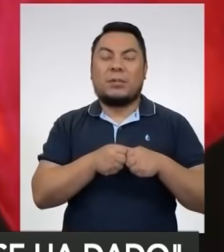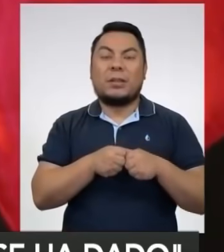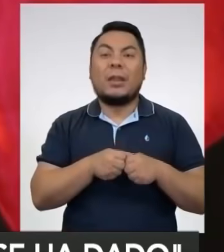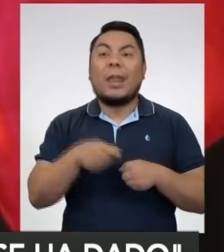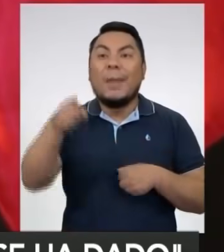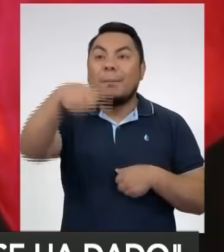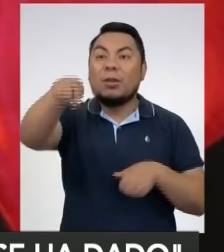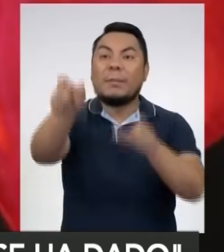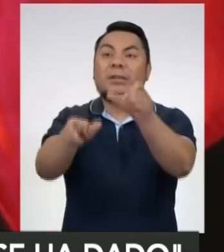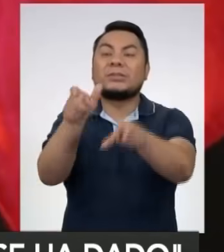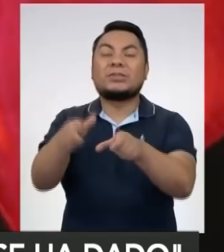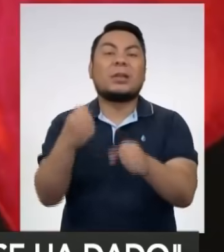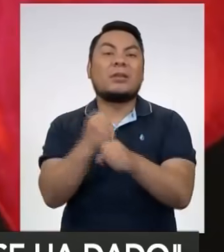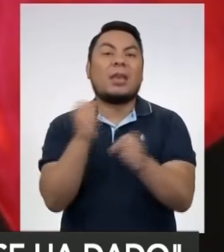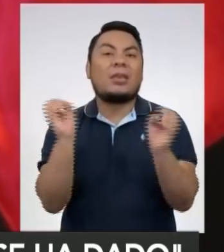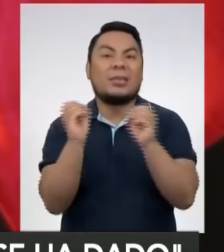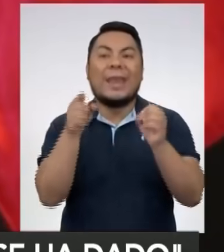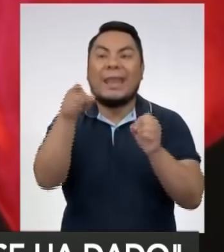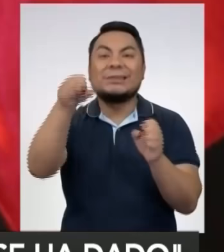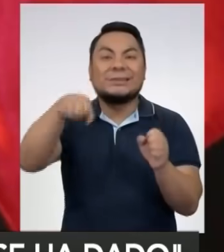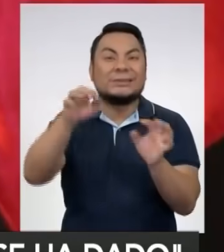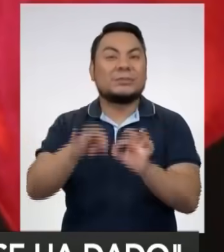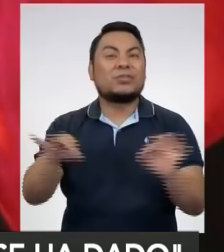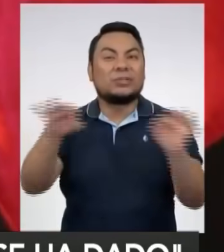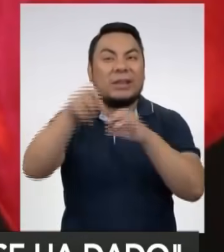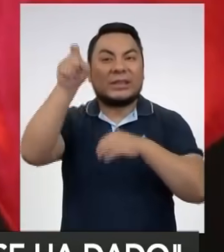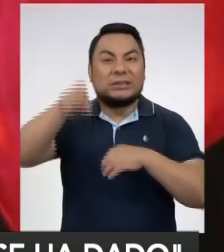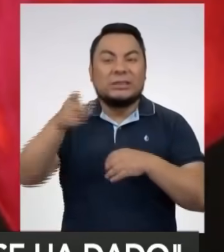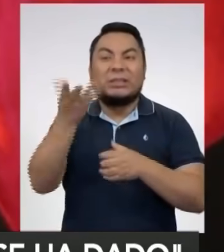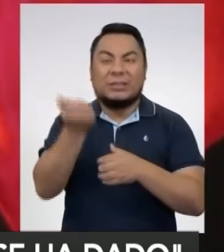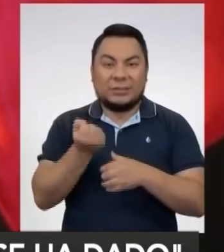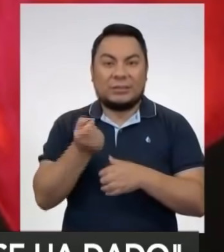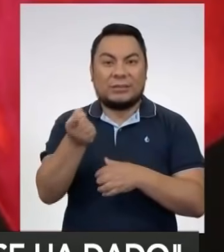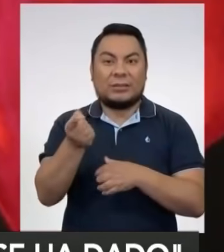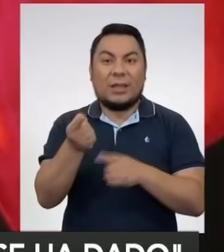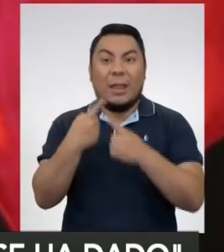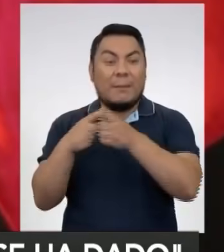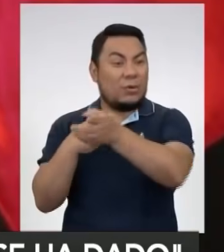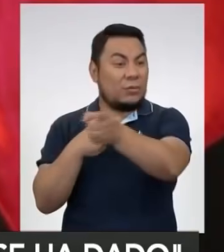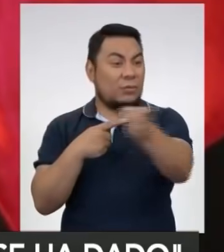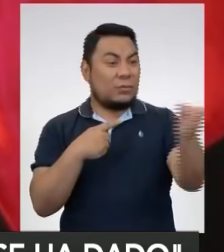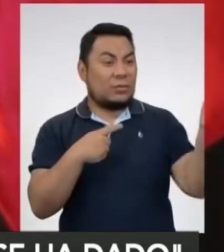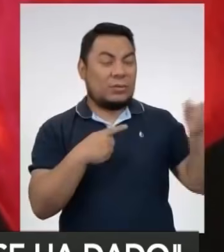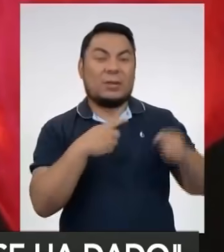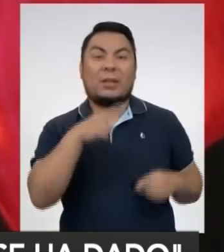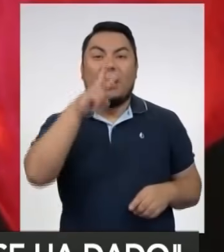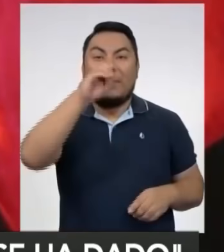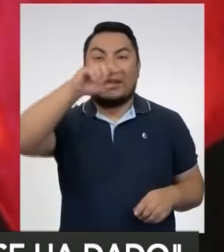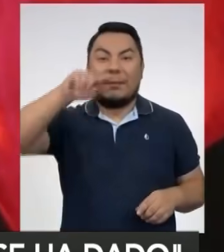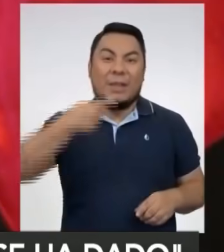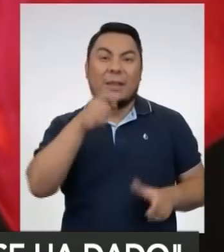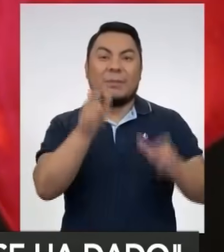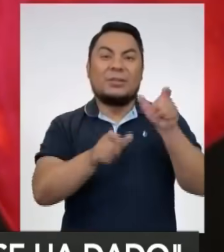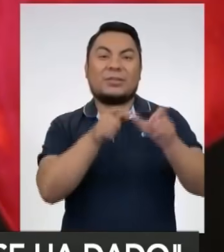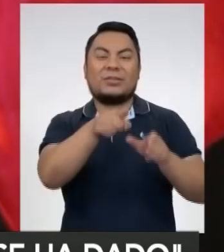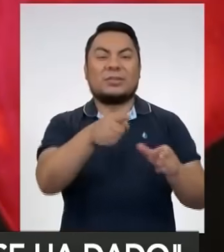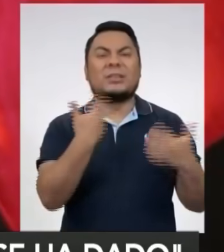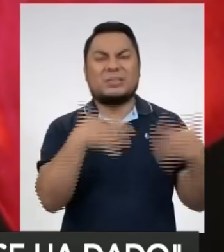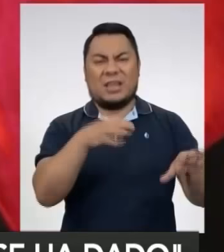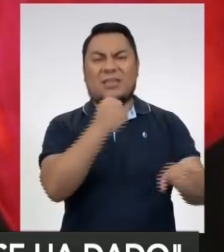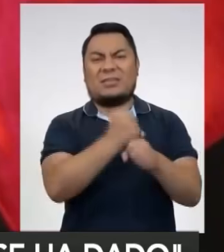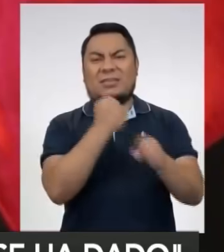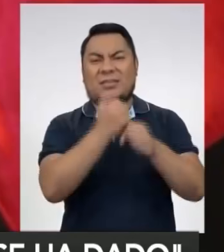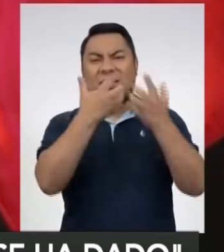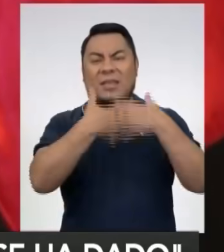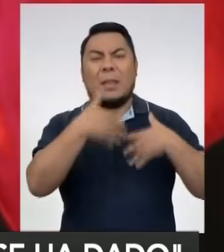ganan, que también sea solo para 20.000 personas de la élite que tiene